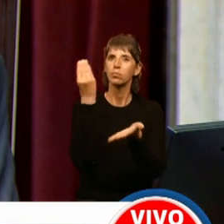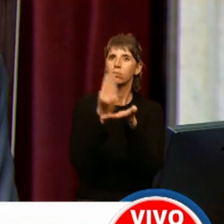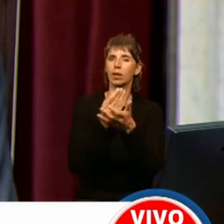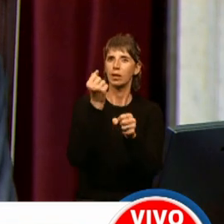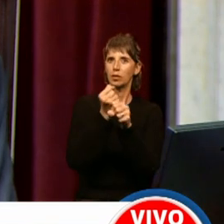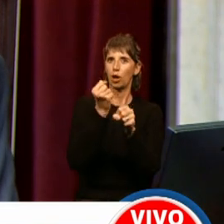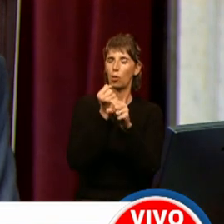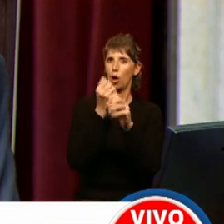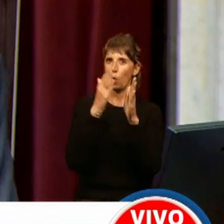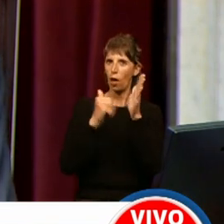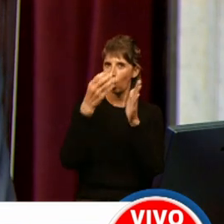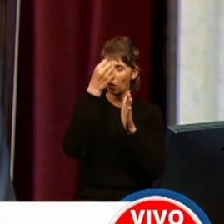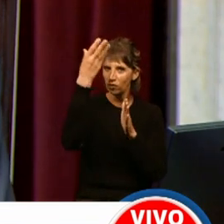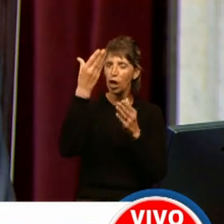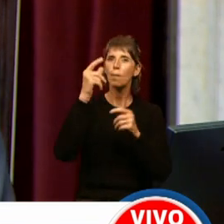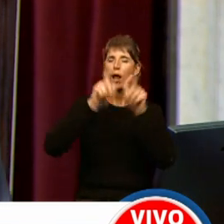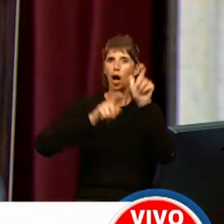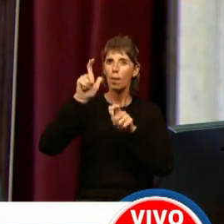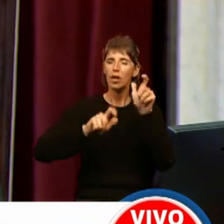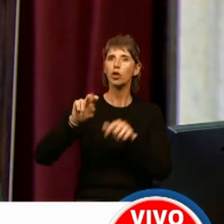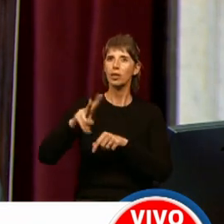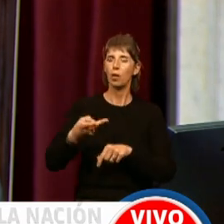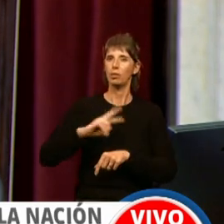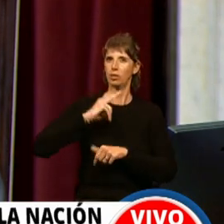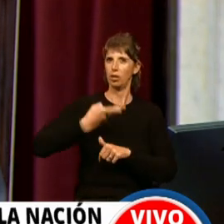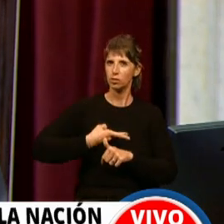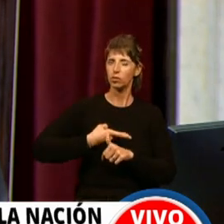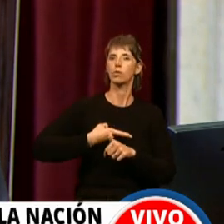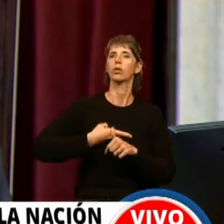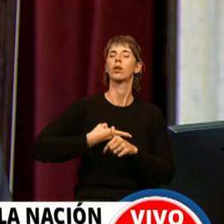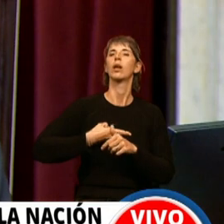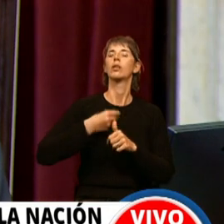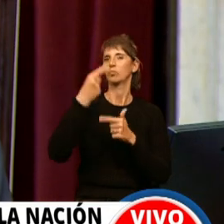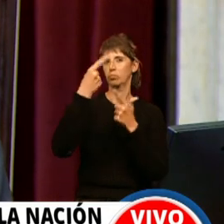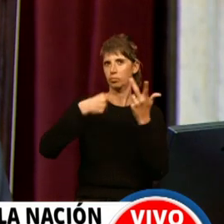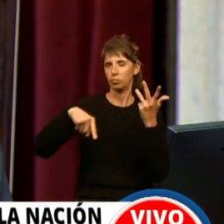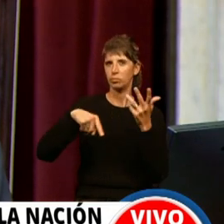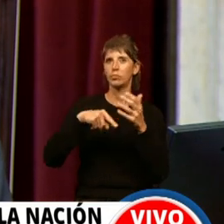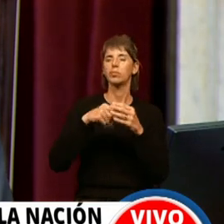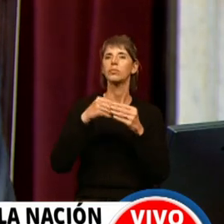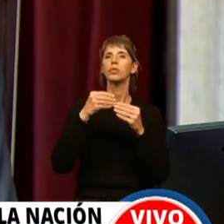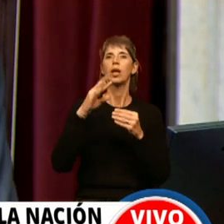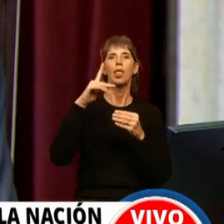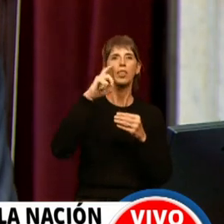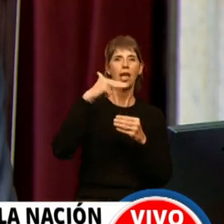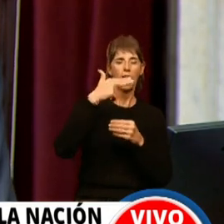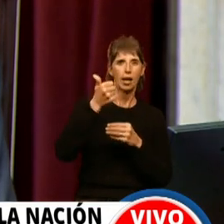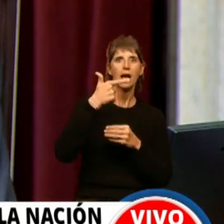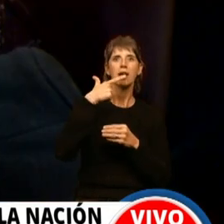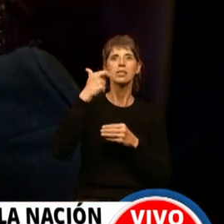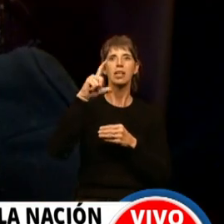para personas travestis transexuales y transgénero diana sacayán